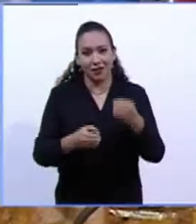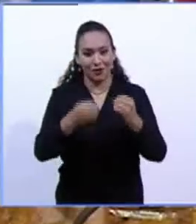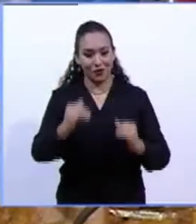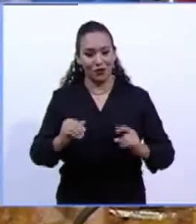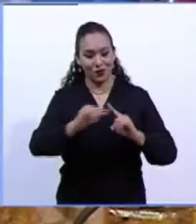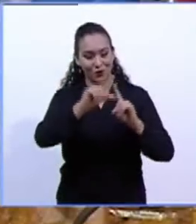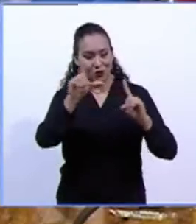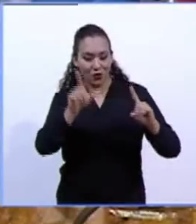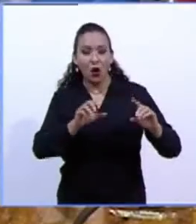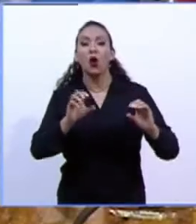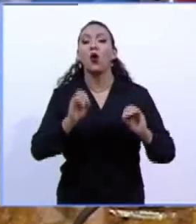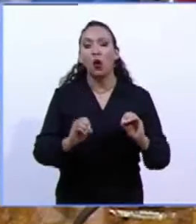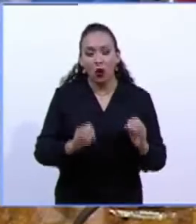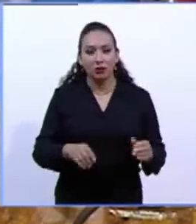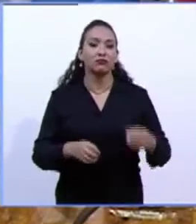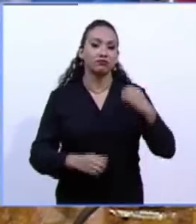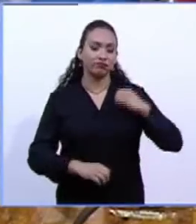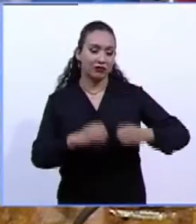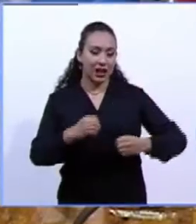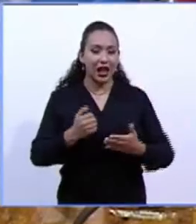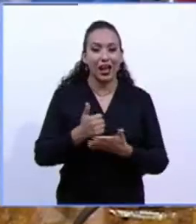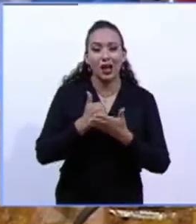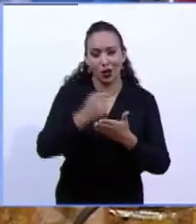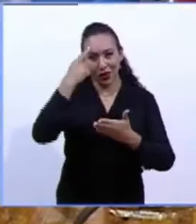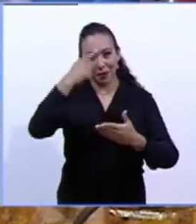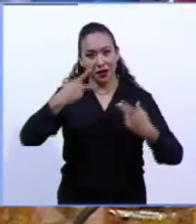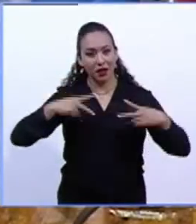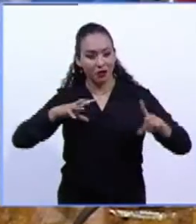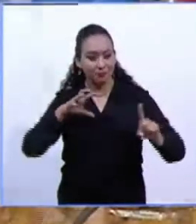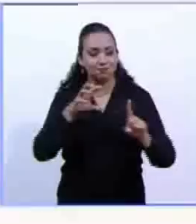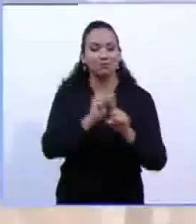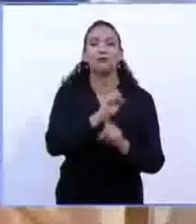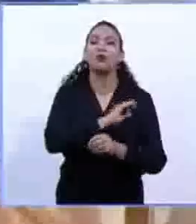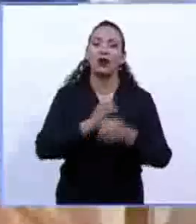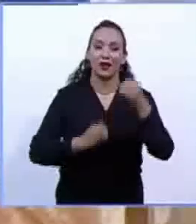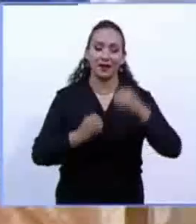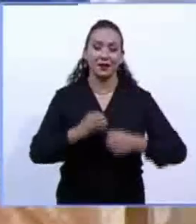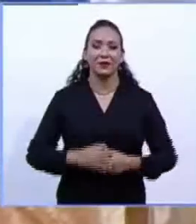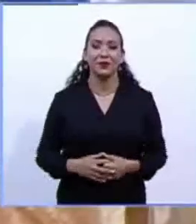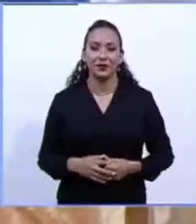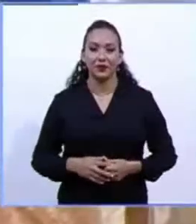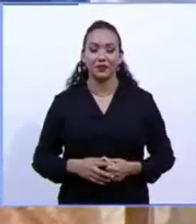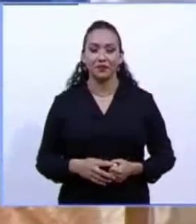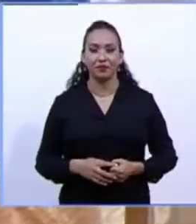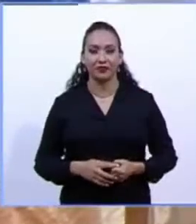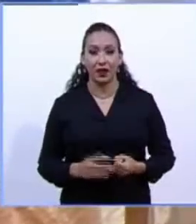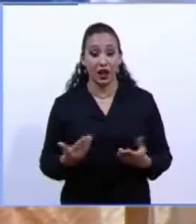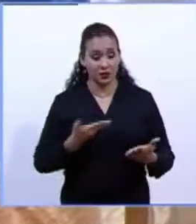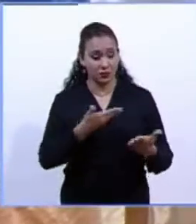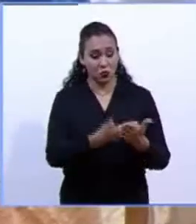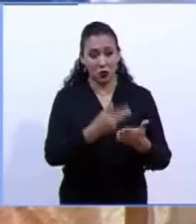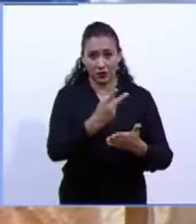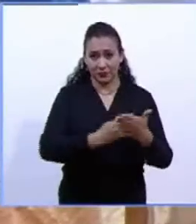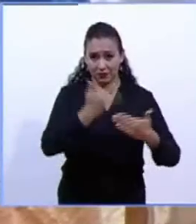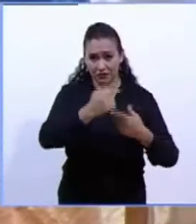los pilares sobre los cuales debemos construir nuestras respuestas. Las diversas propuestas de proyectos que se presentaron